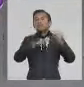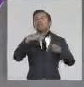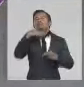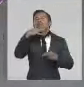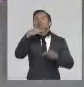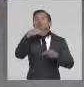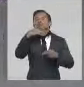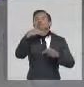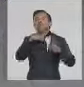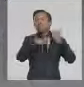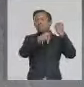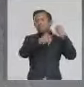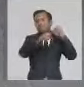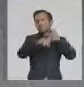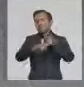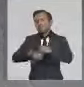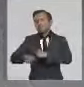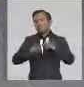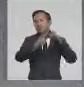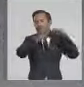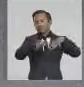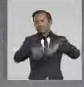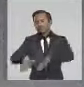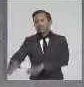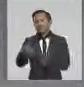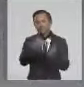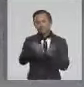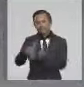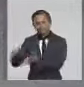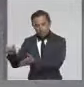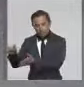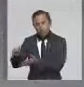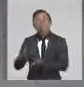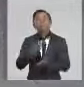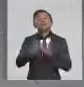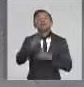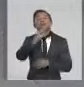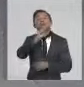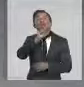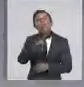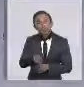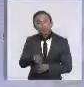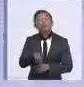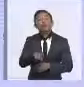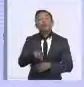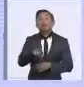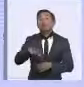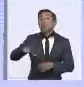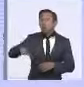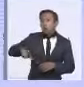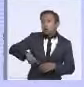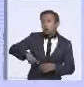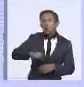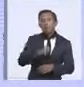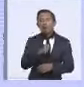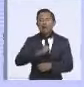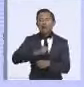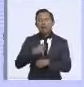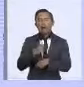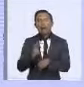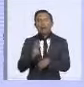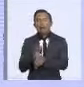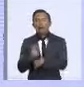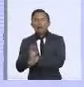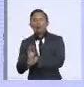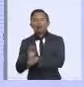también a terminar con todos los privilegios que hay en el gobierno. Para que el gobierno